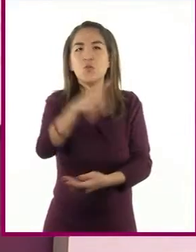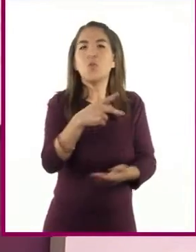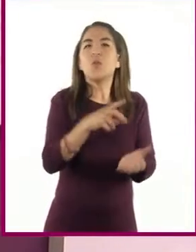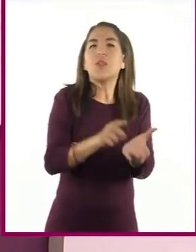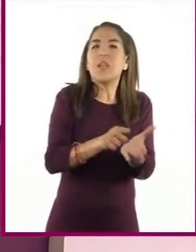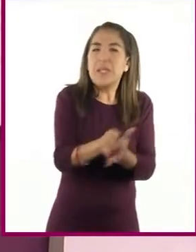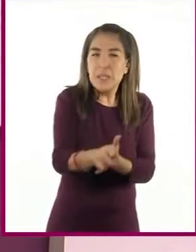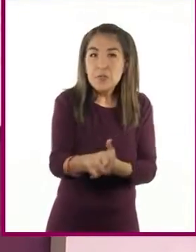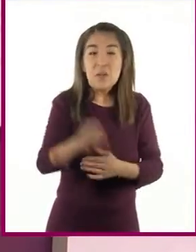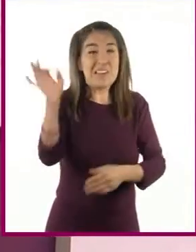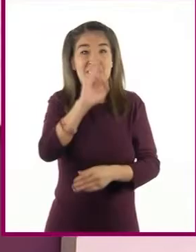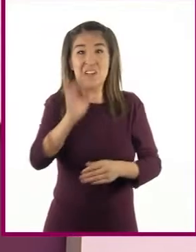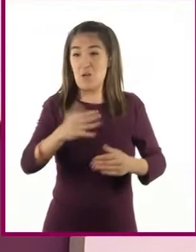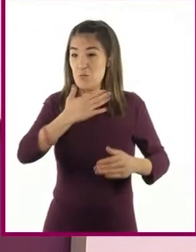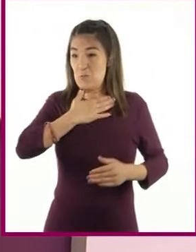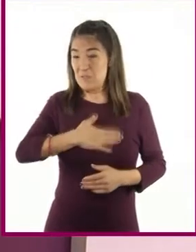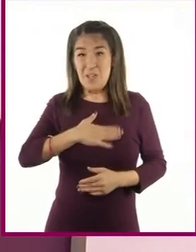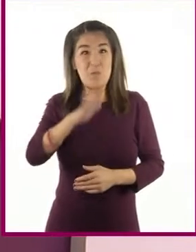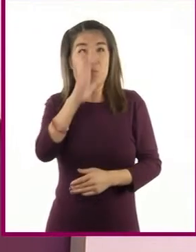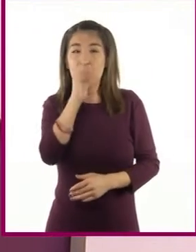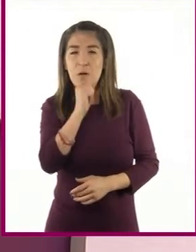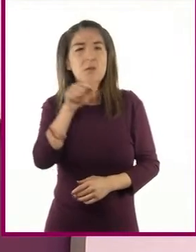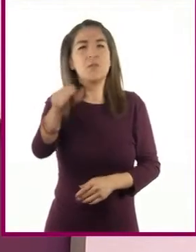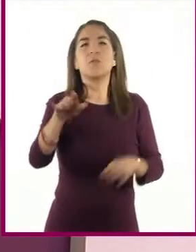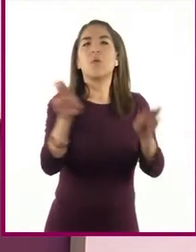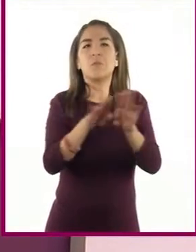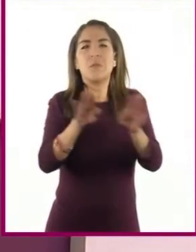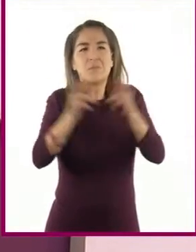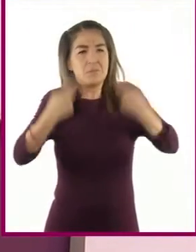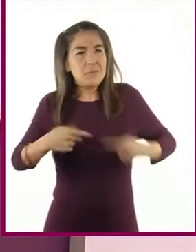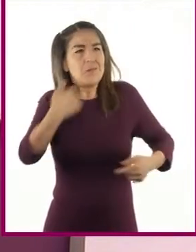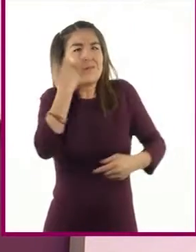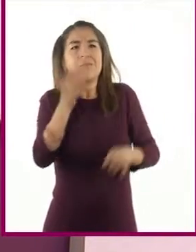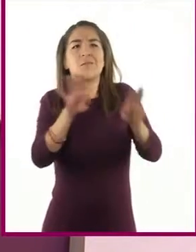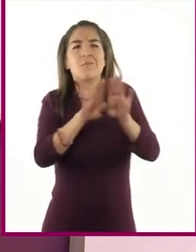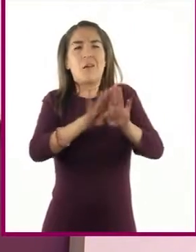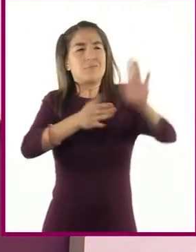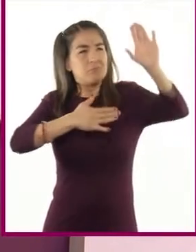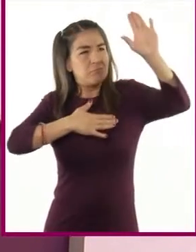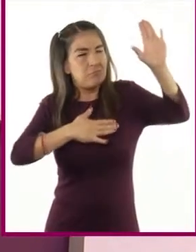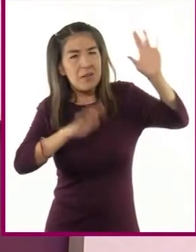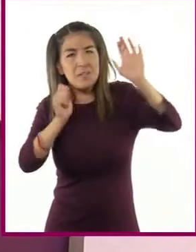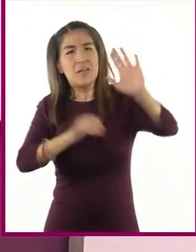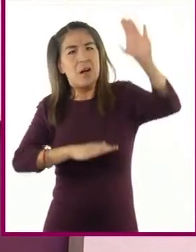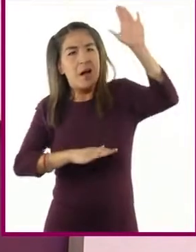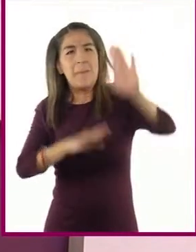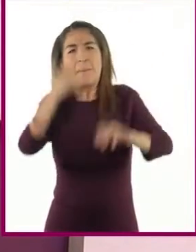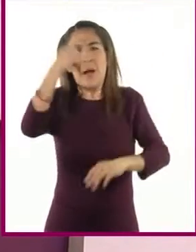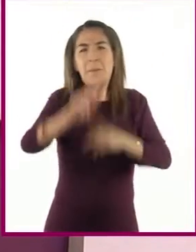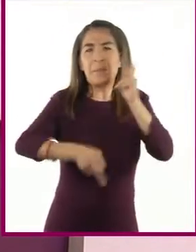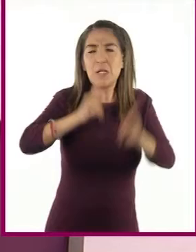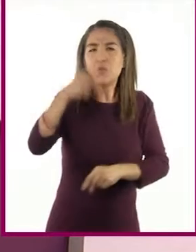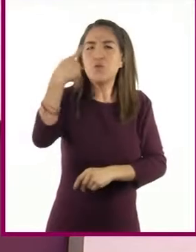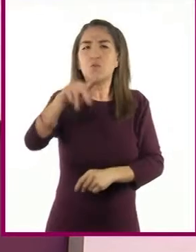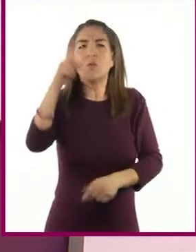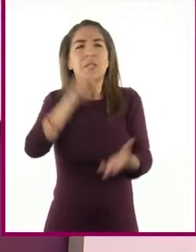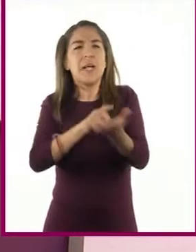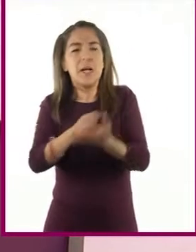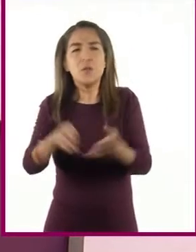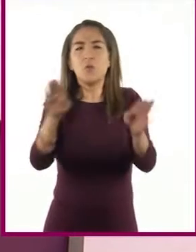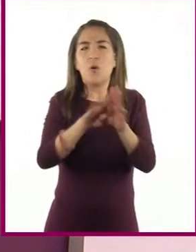justicia, las personas no pueden hacer oír su voz, ejercer sus derechos, hacer frente a la